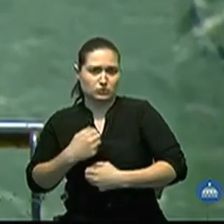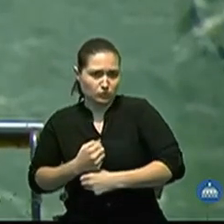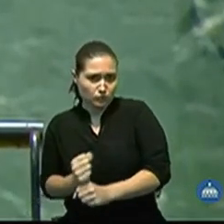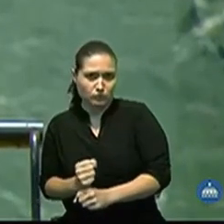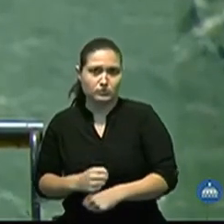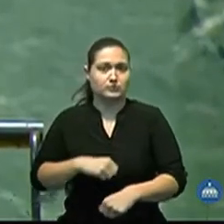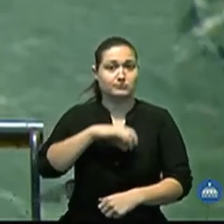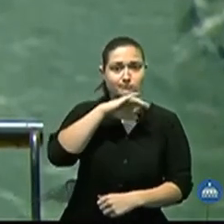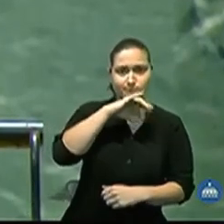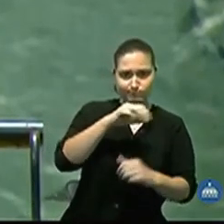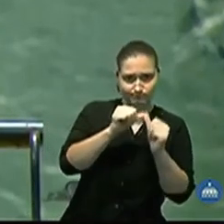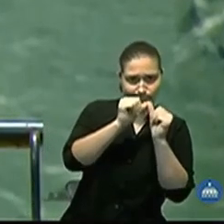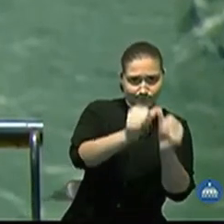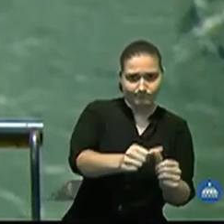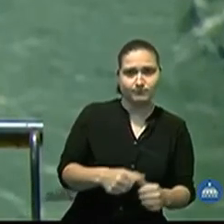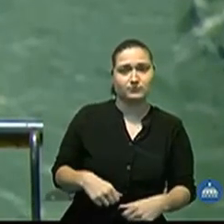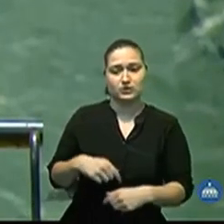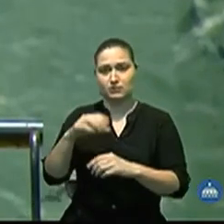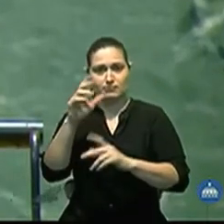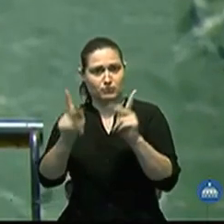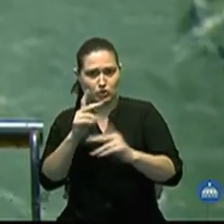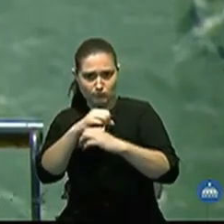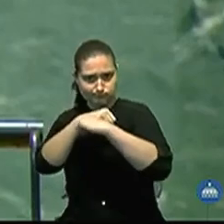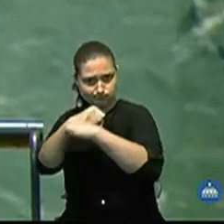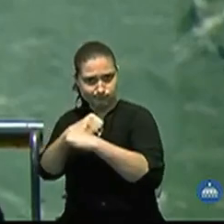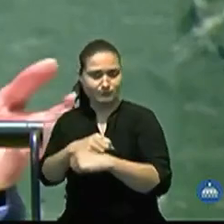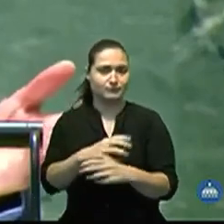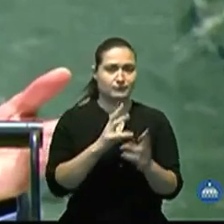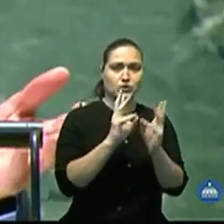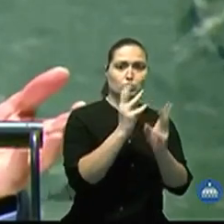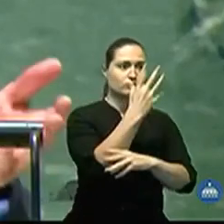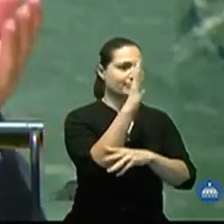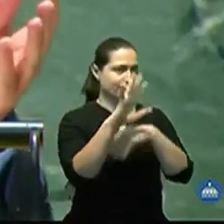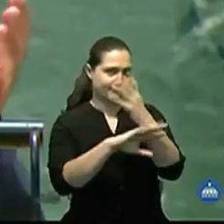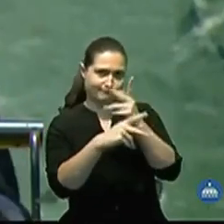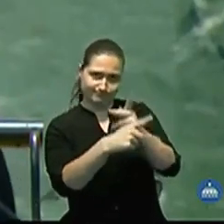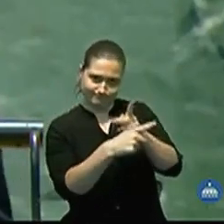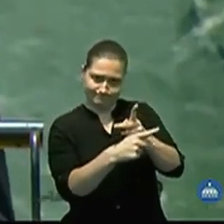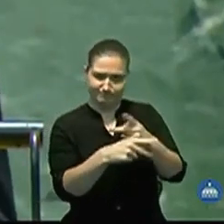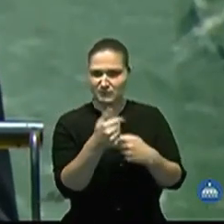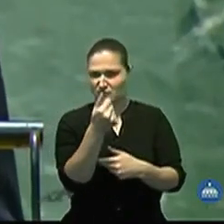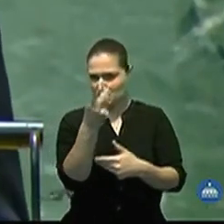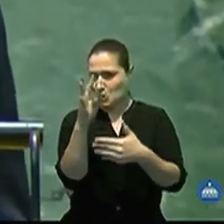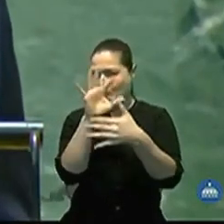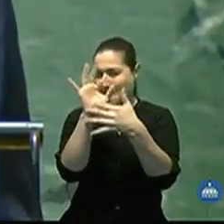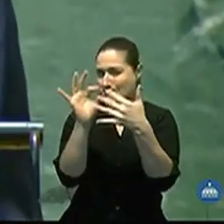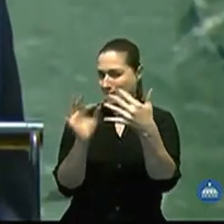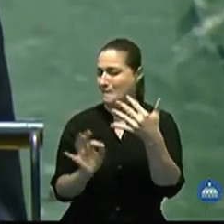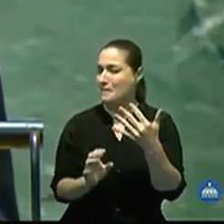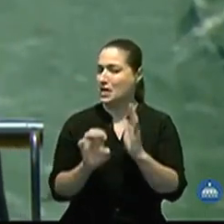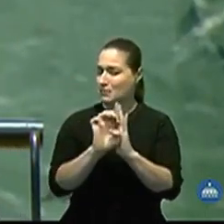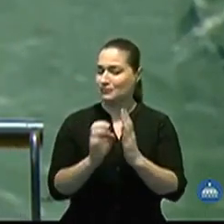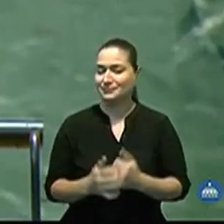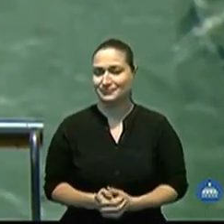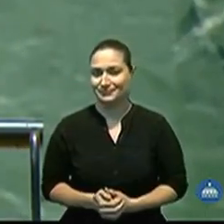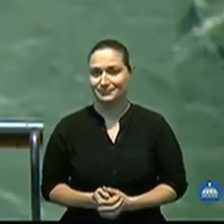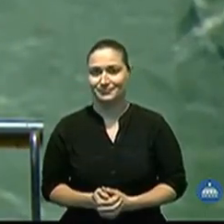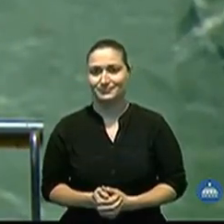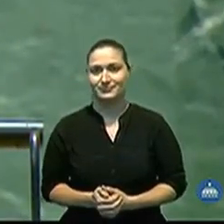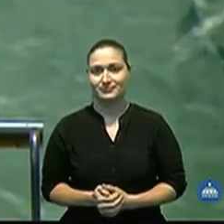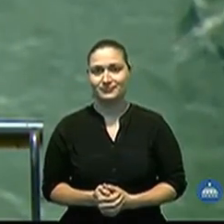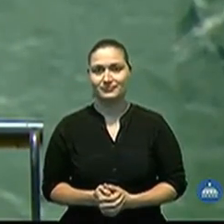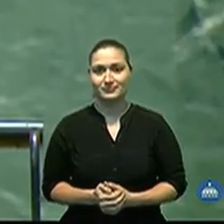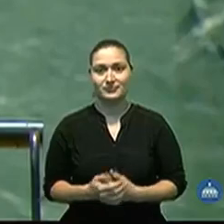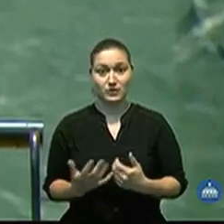energética, seguridad ciudadana y acción climática, por mencionar algunos ejemplos. A título de ejemplo, la